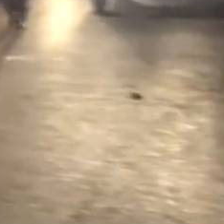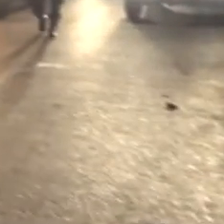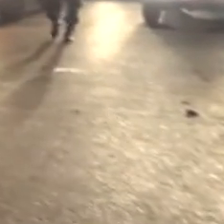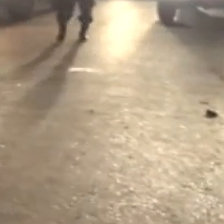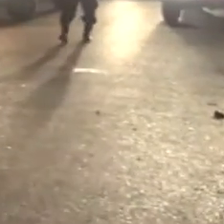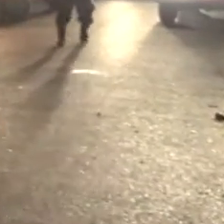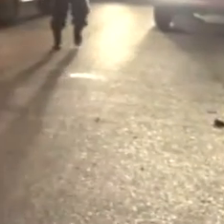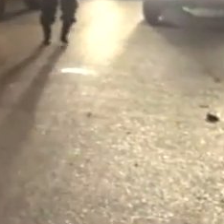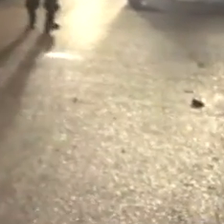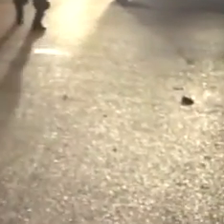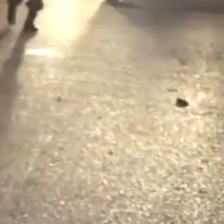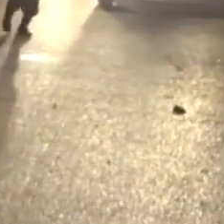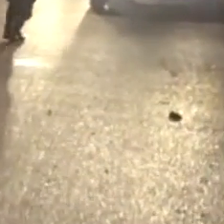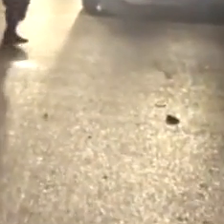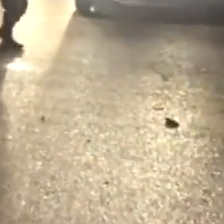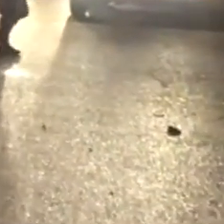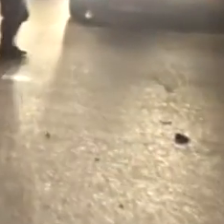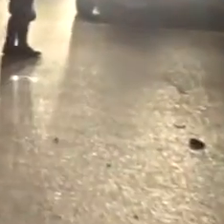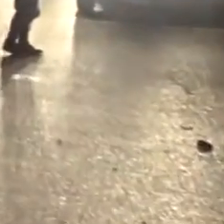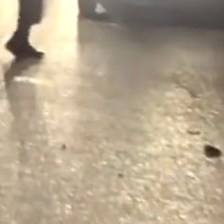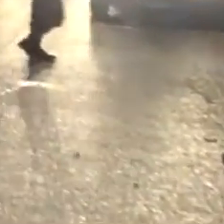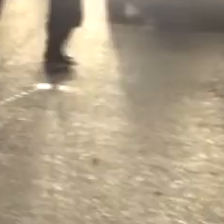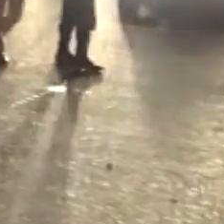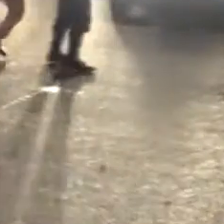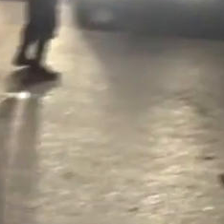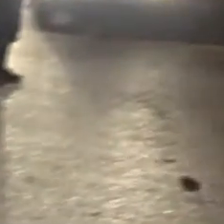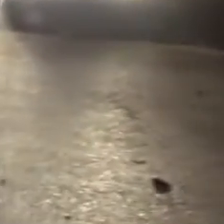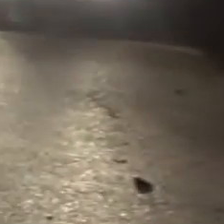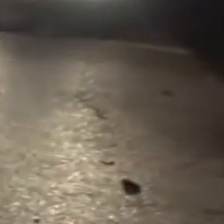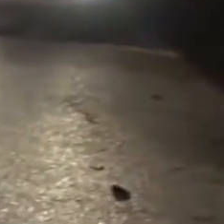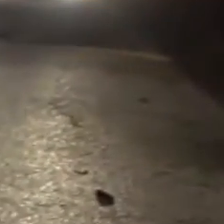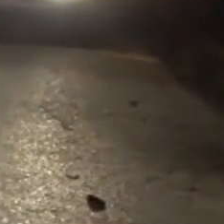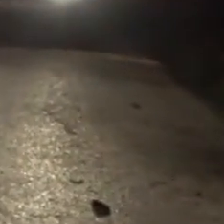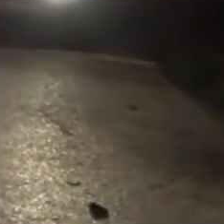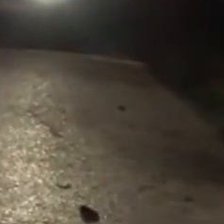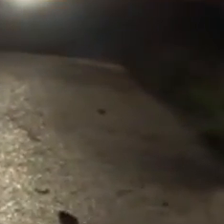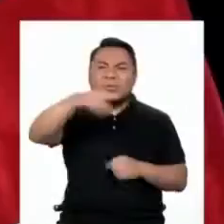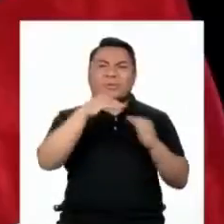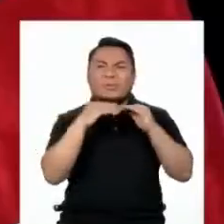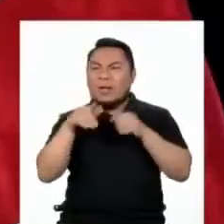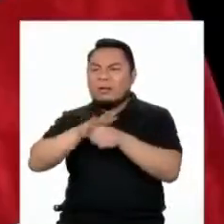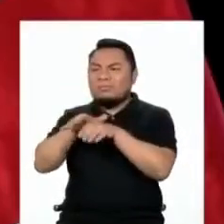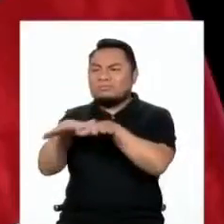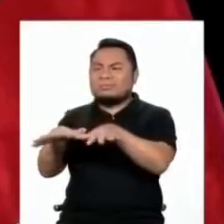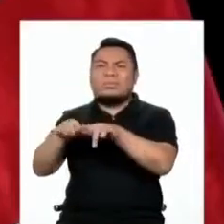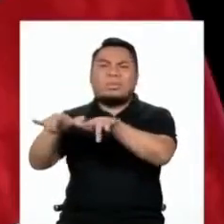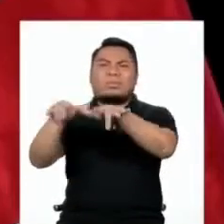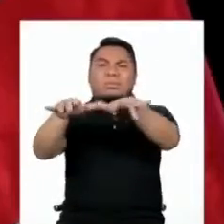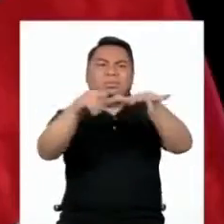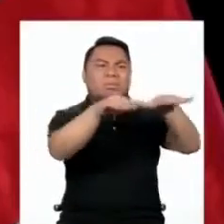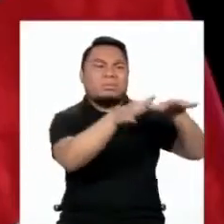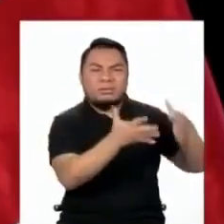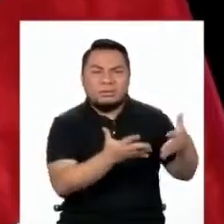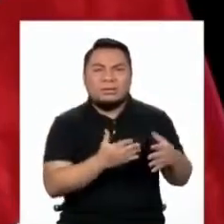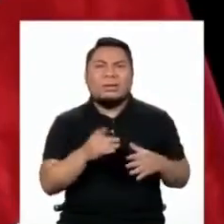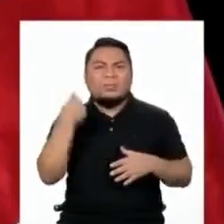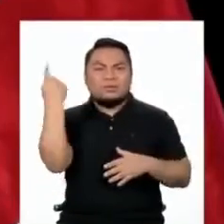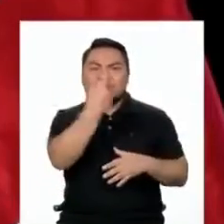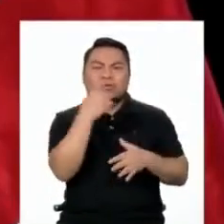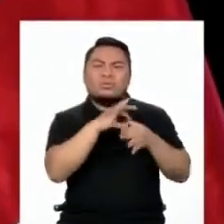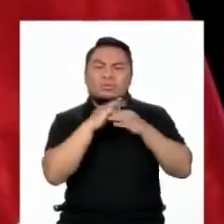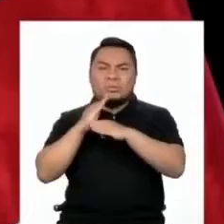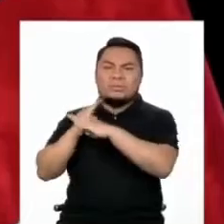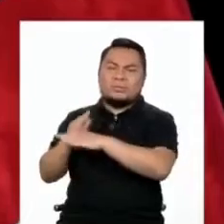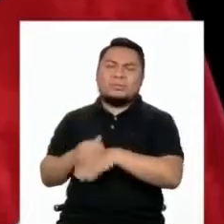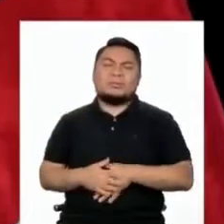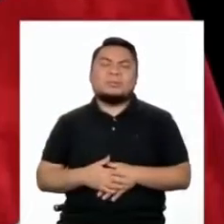jueves y viernes santo en todo el territorio nacional durante todo el día. El mandatario peruano pidió a la